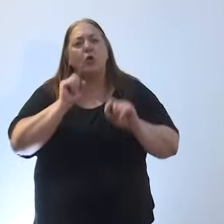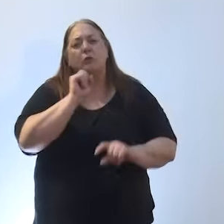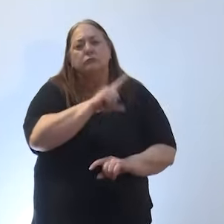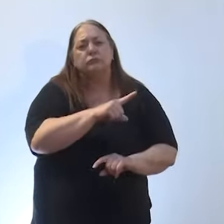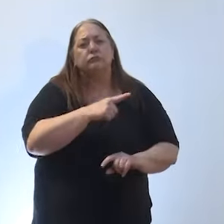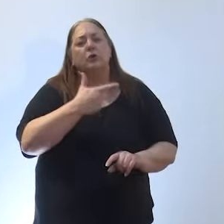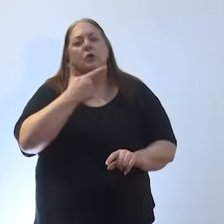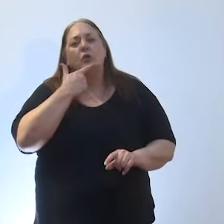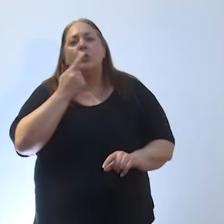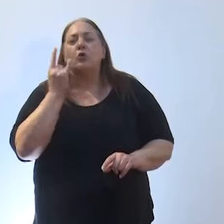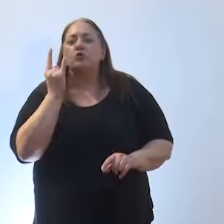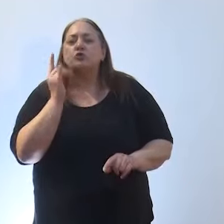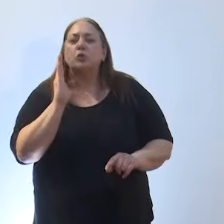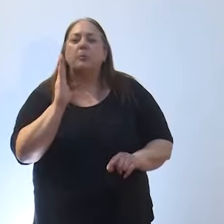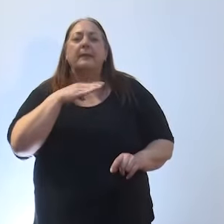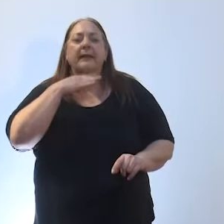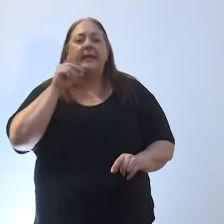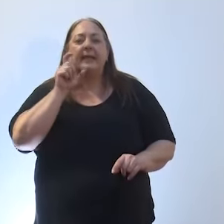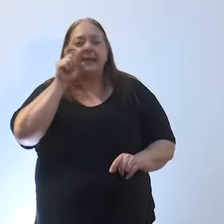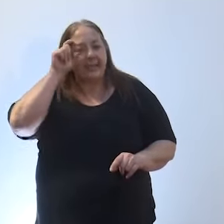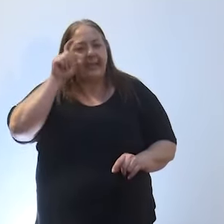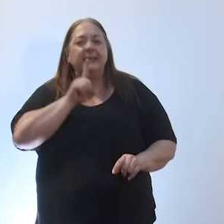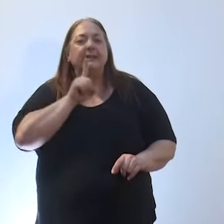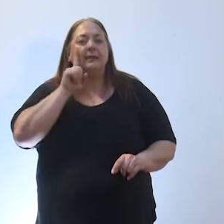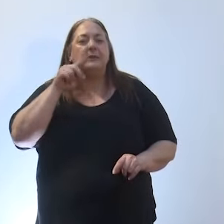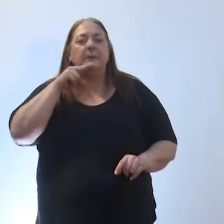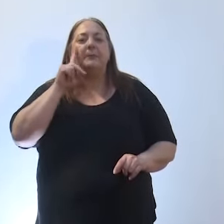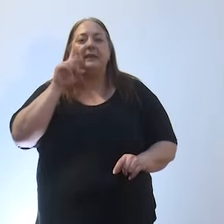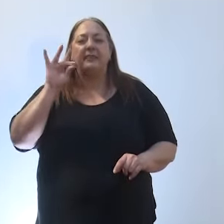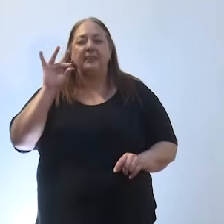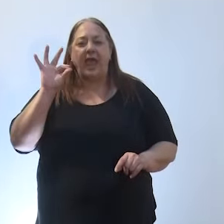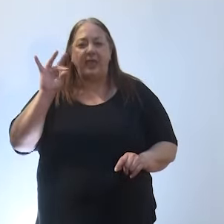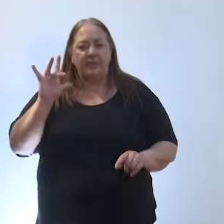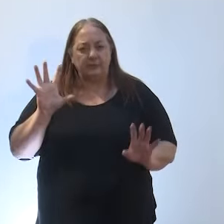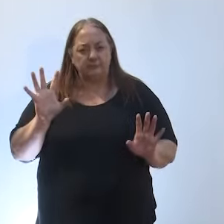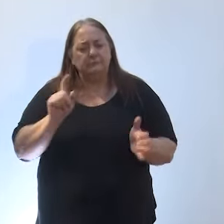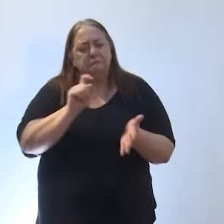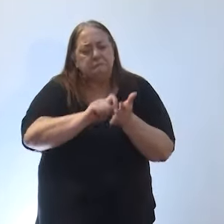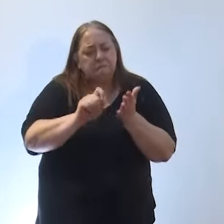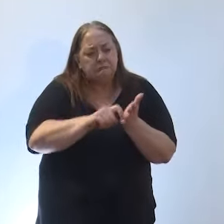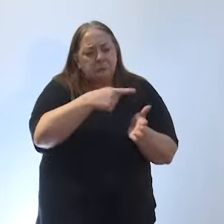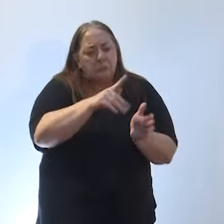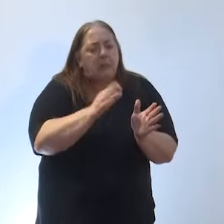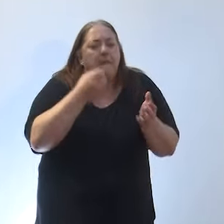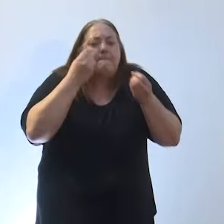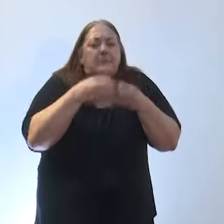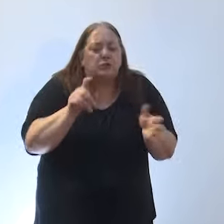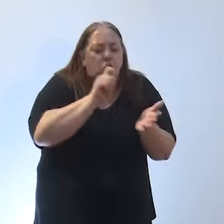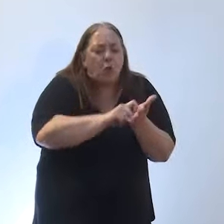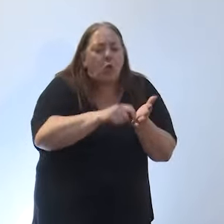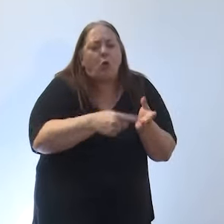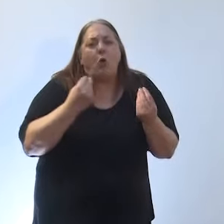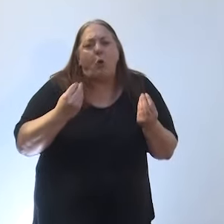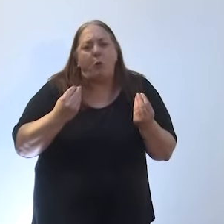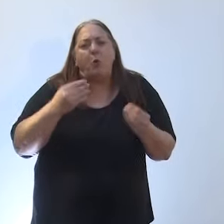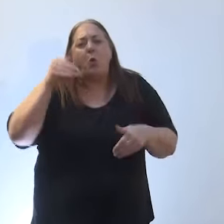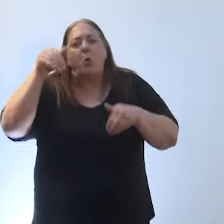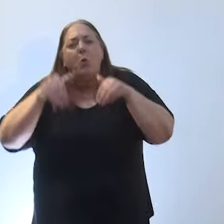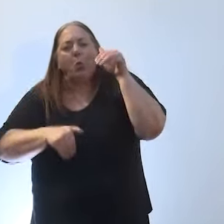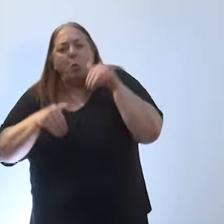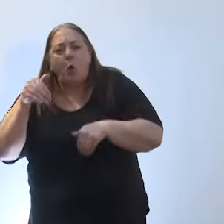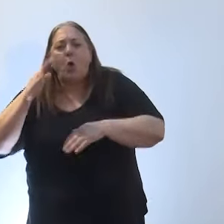subjetividades a la hora de de decidir o de construir el voto este